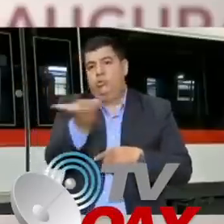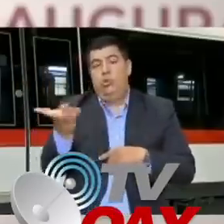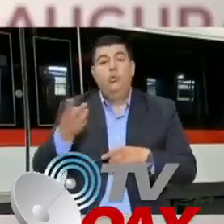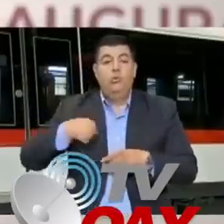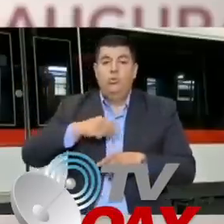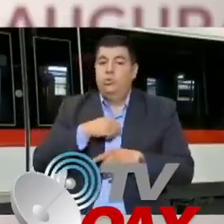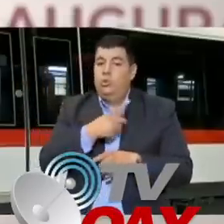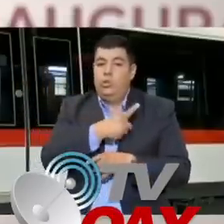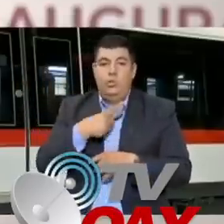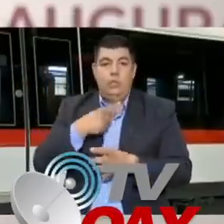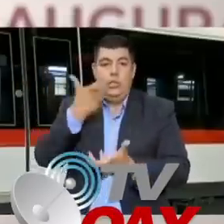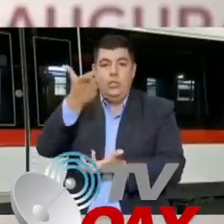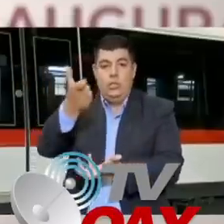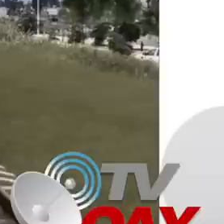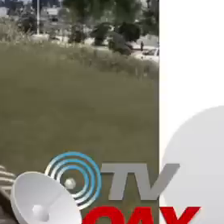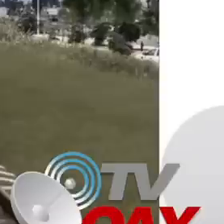aportar